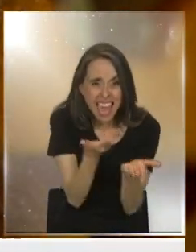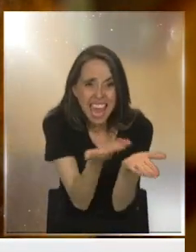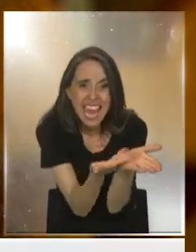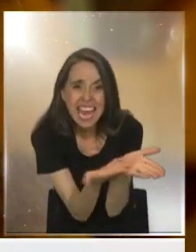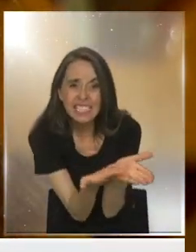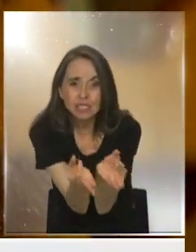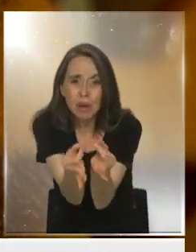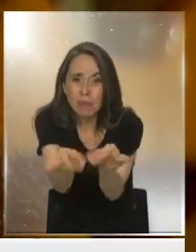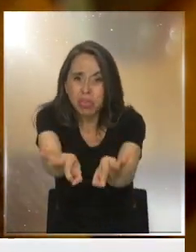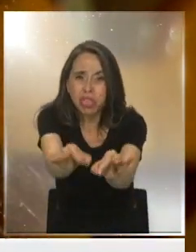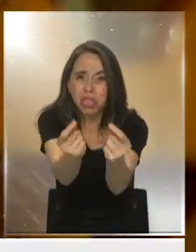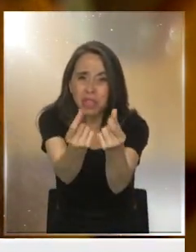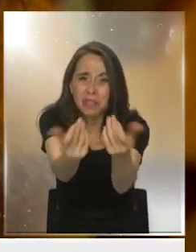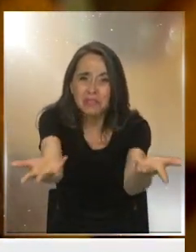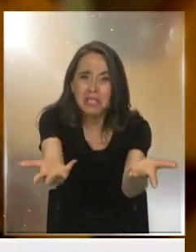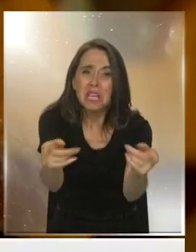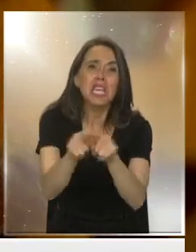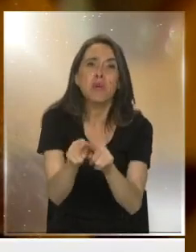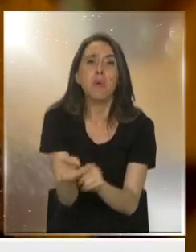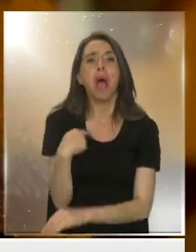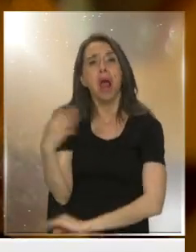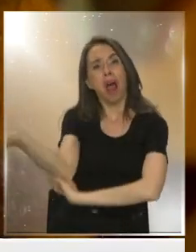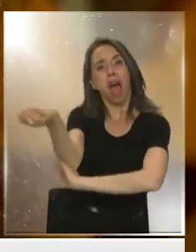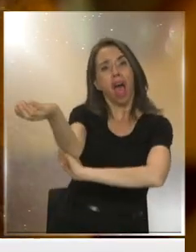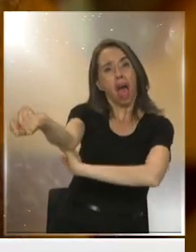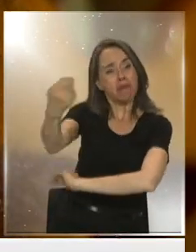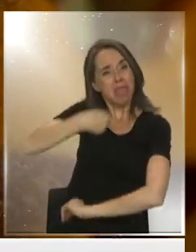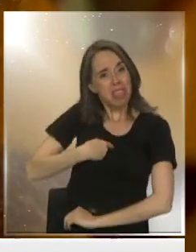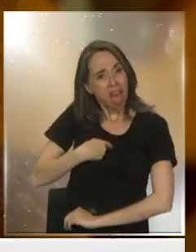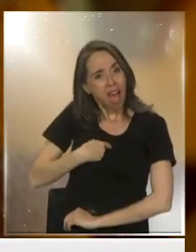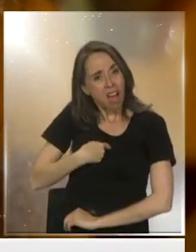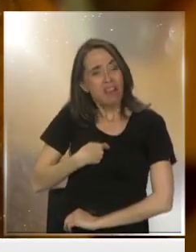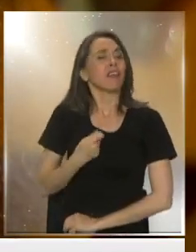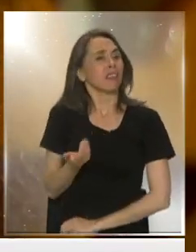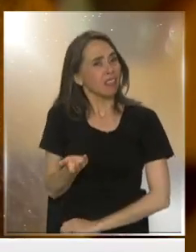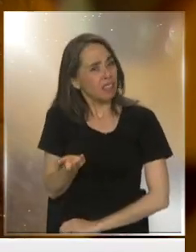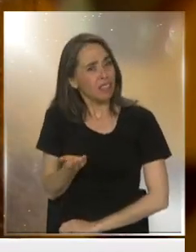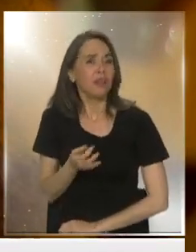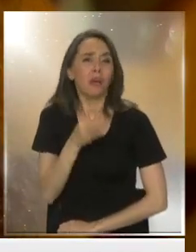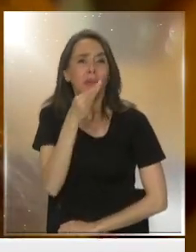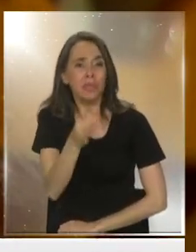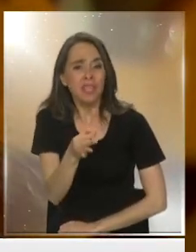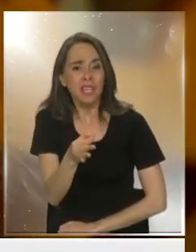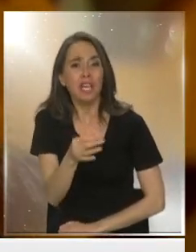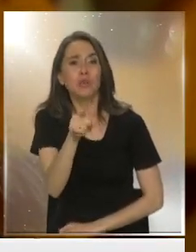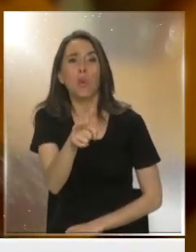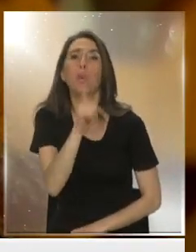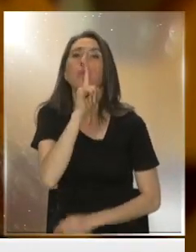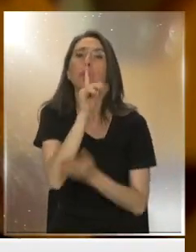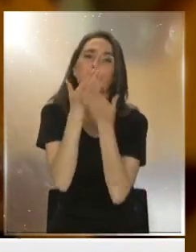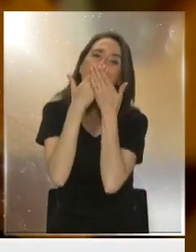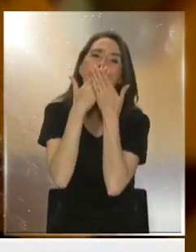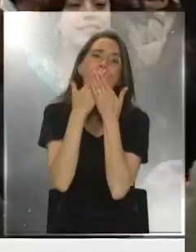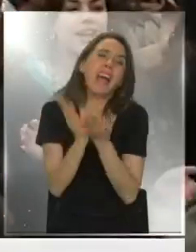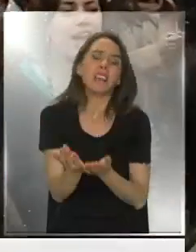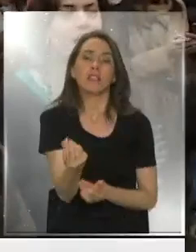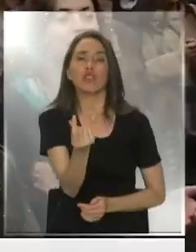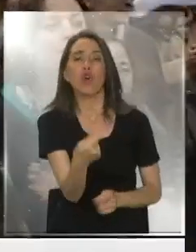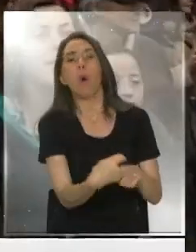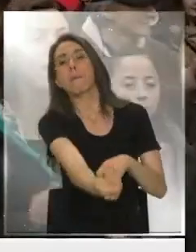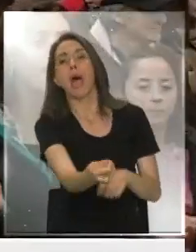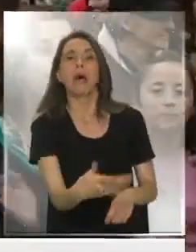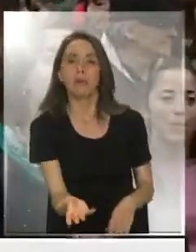esto era una miserable cosa. Es como una limosna que le dan a uno, o sea, creen decir, para que te calles en la boca, toma esto.